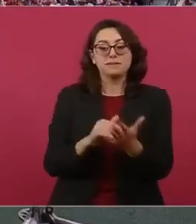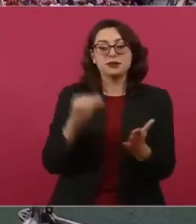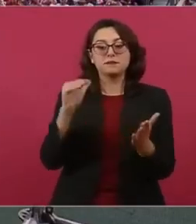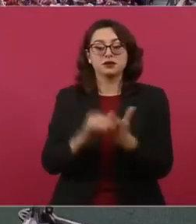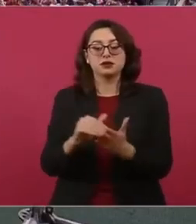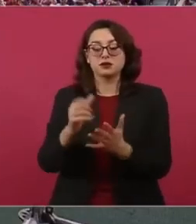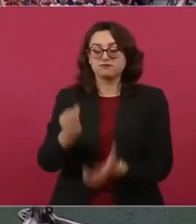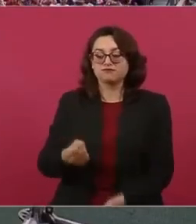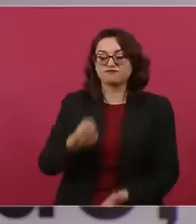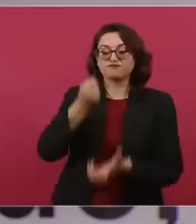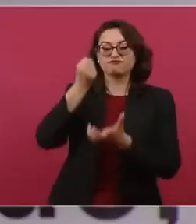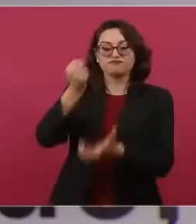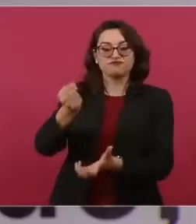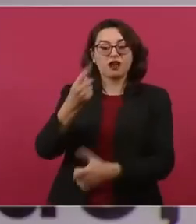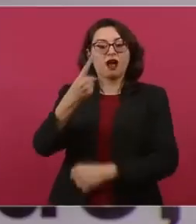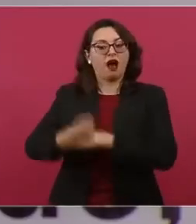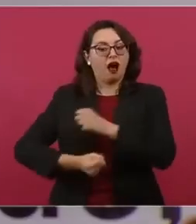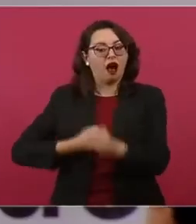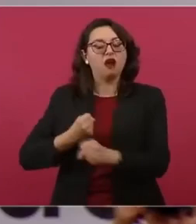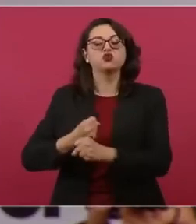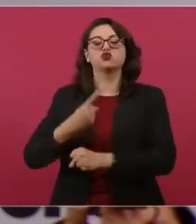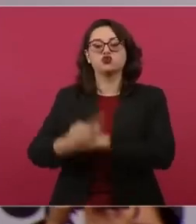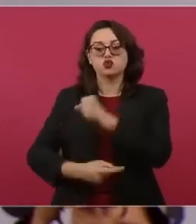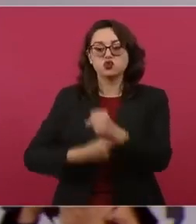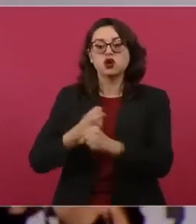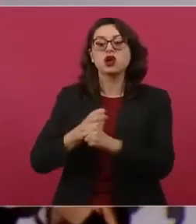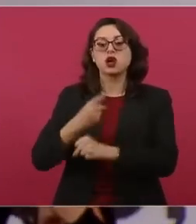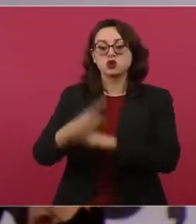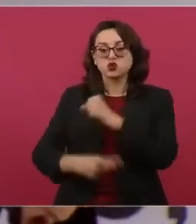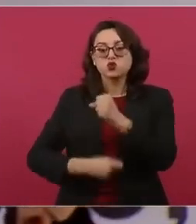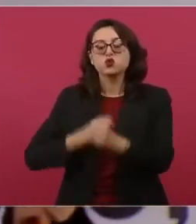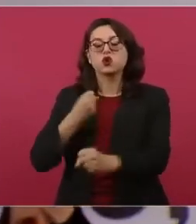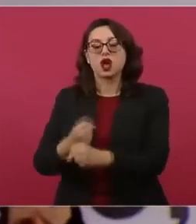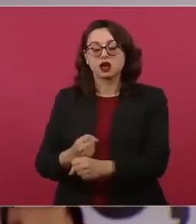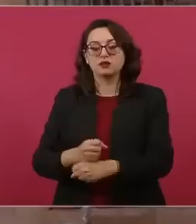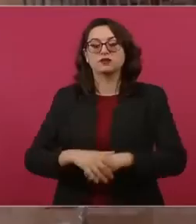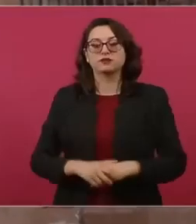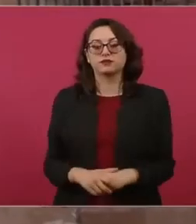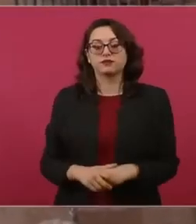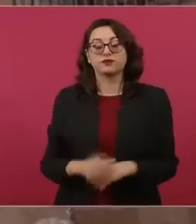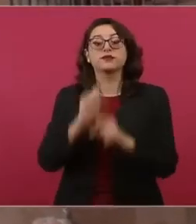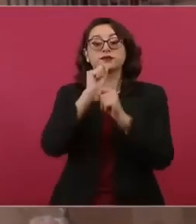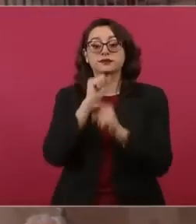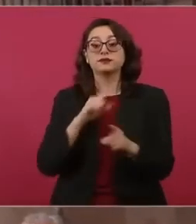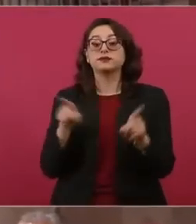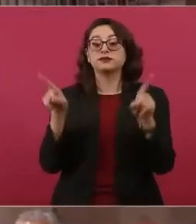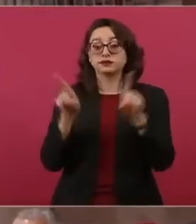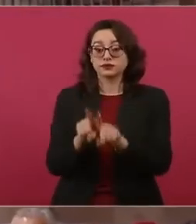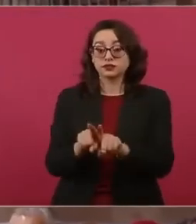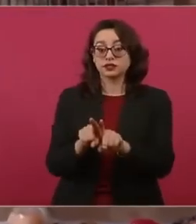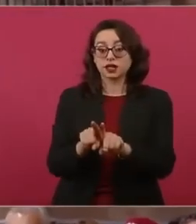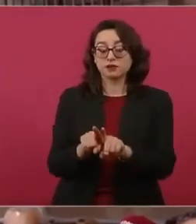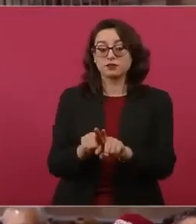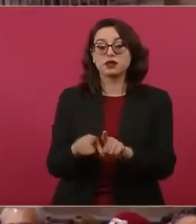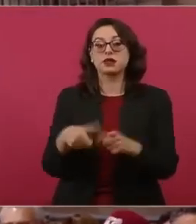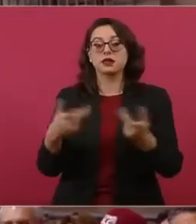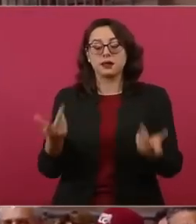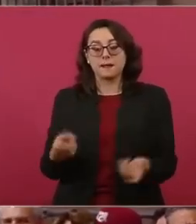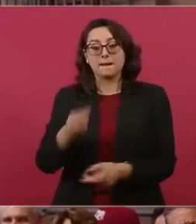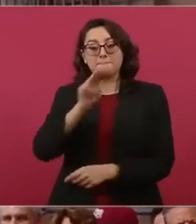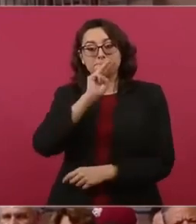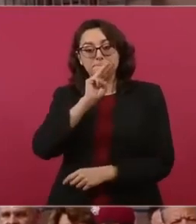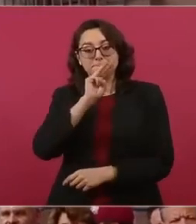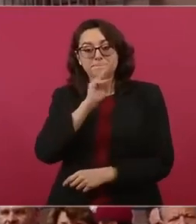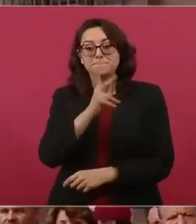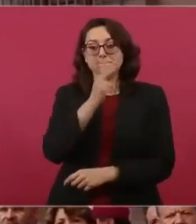de pesos al año. Hemos entregado presupuesto público también a sociedades de madres